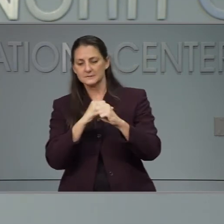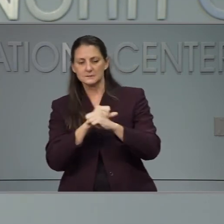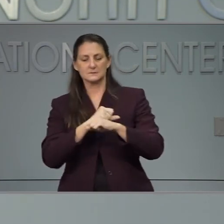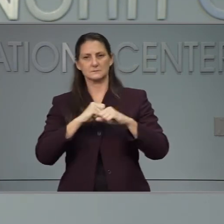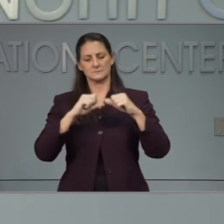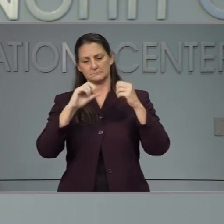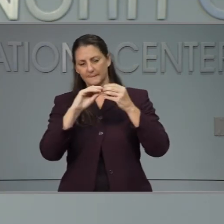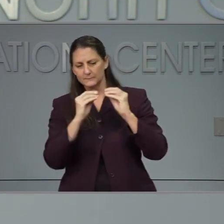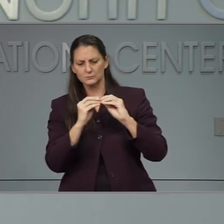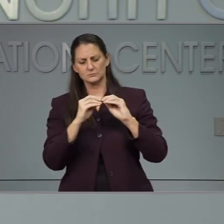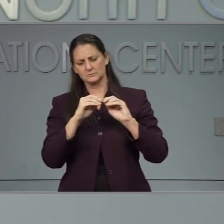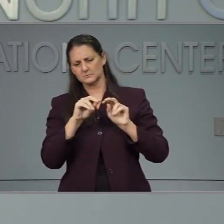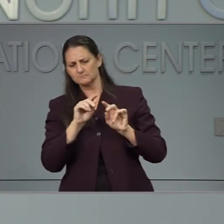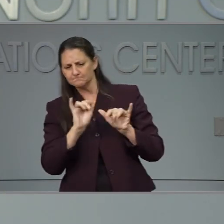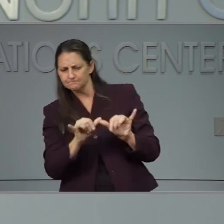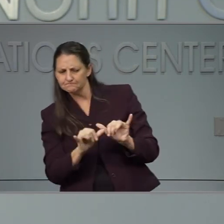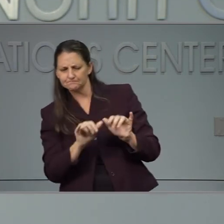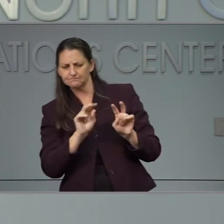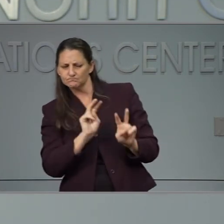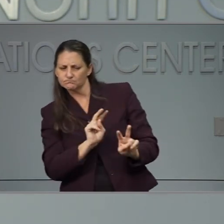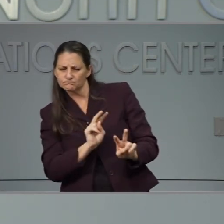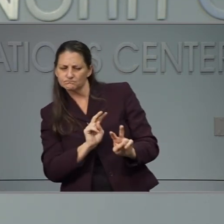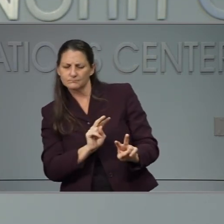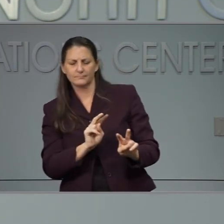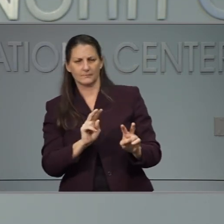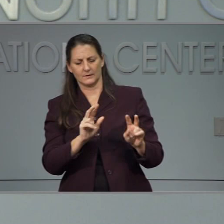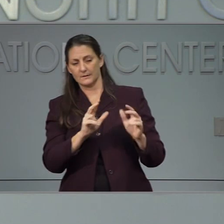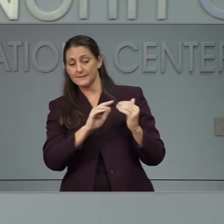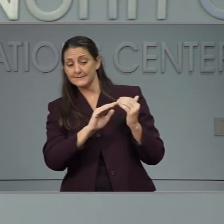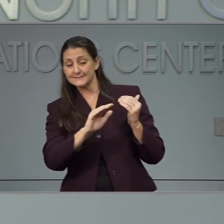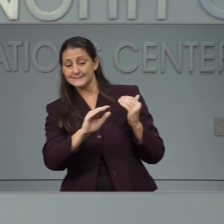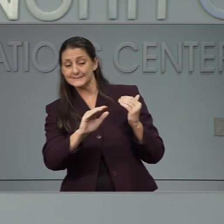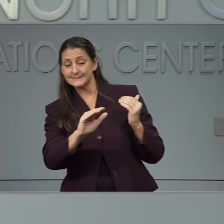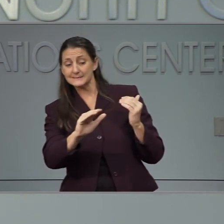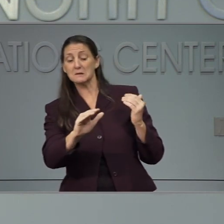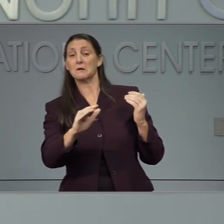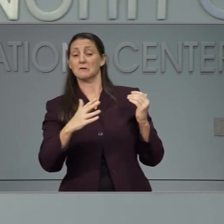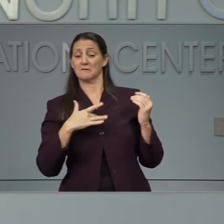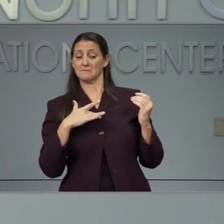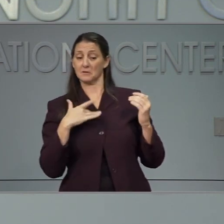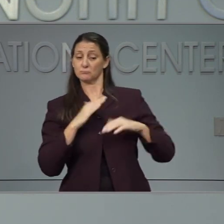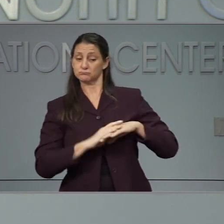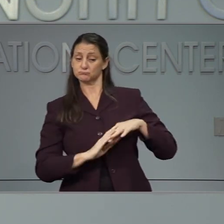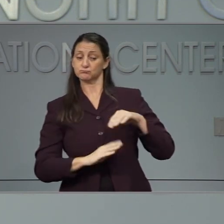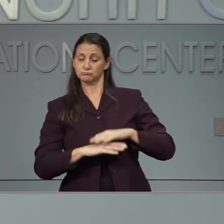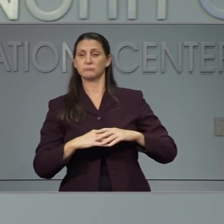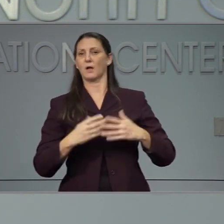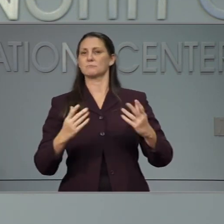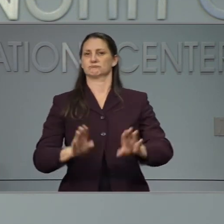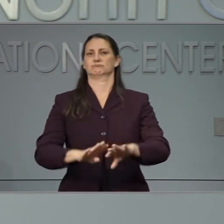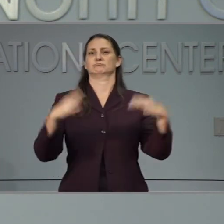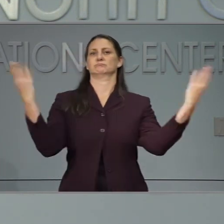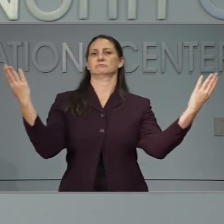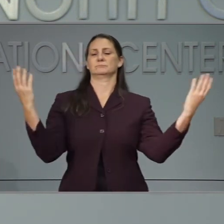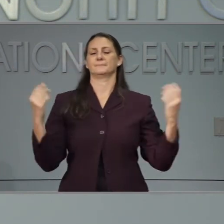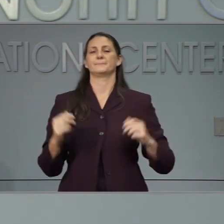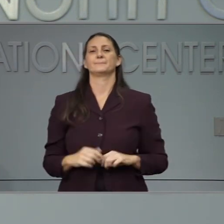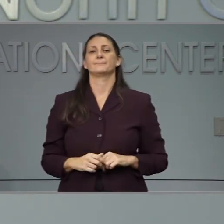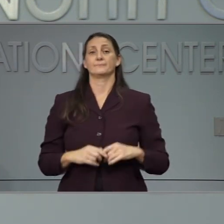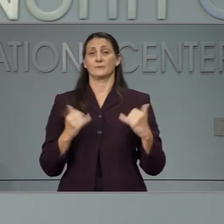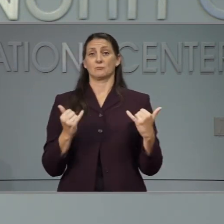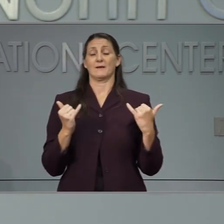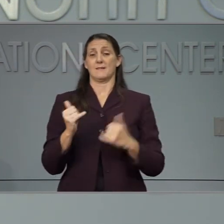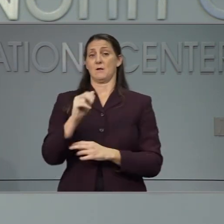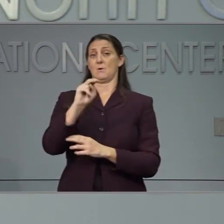determinar cuándo esto va a ser posible. Yo sé que la mayoría de los equipos de NFL